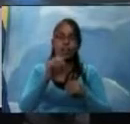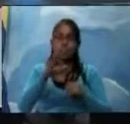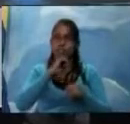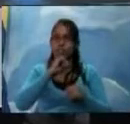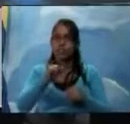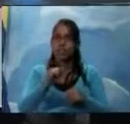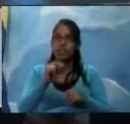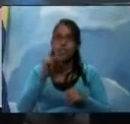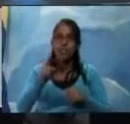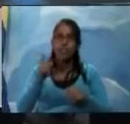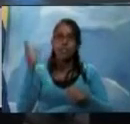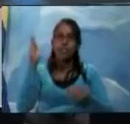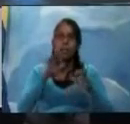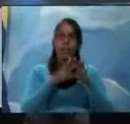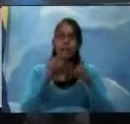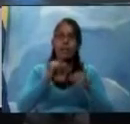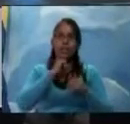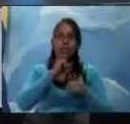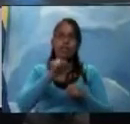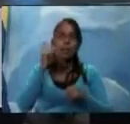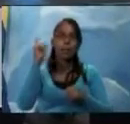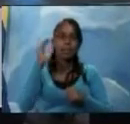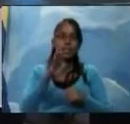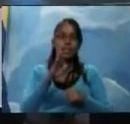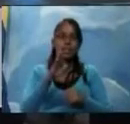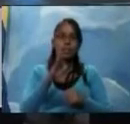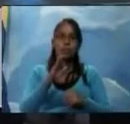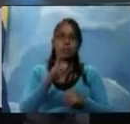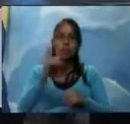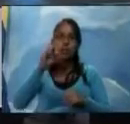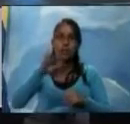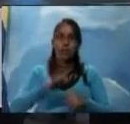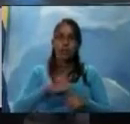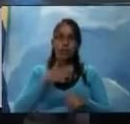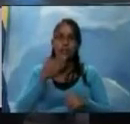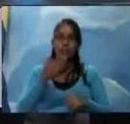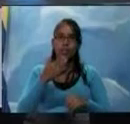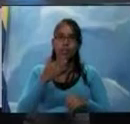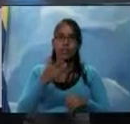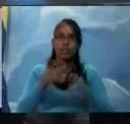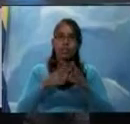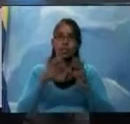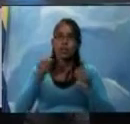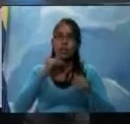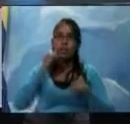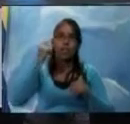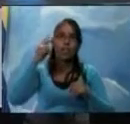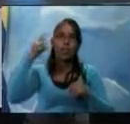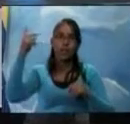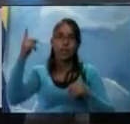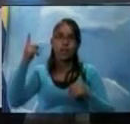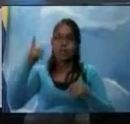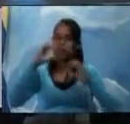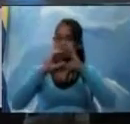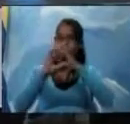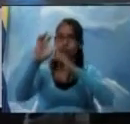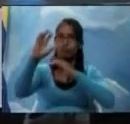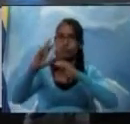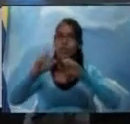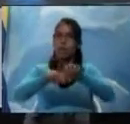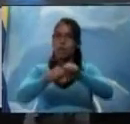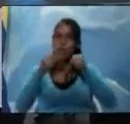matutino. Ellos vienen, amados hermanos, hacen bastante bulla, suenan las trompetas, le vientan